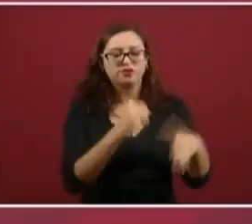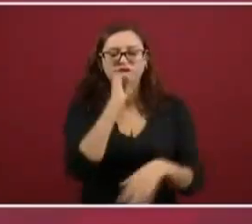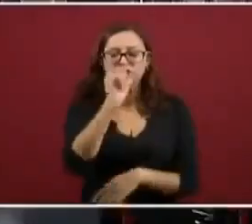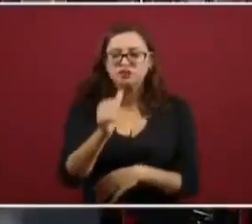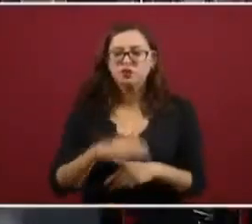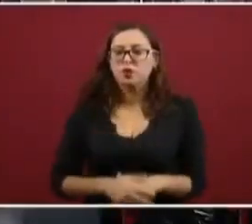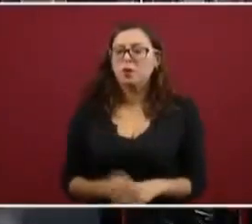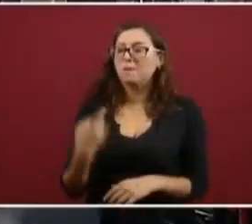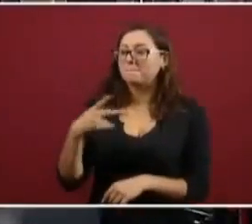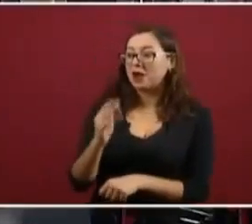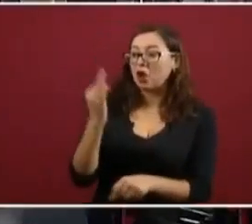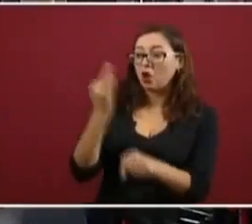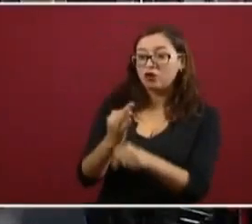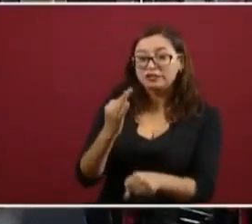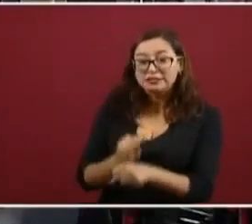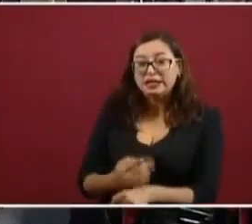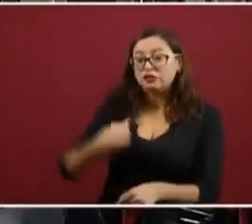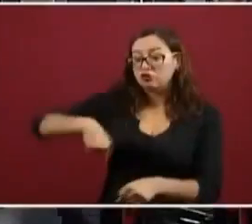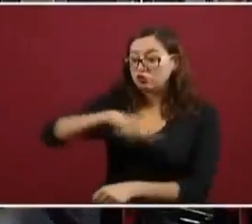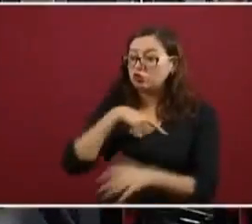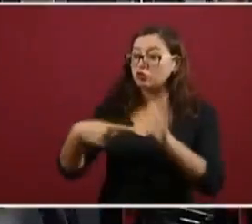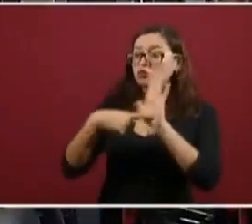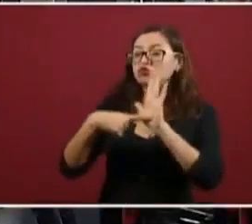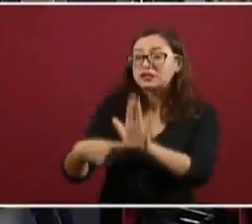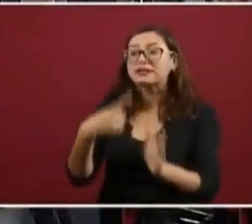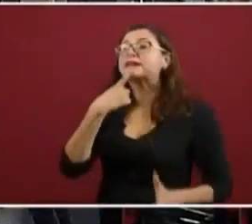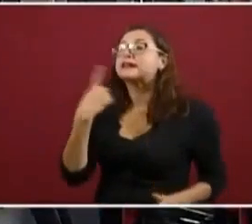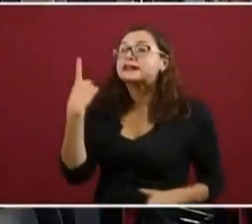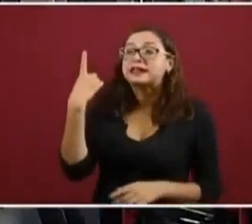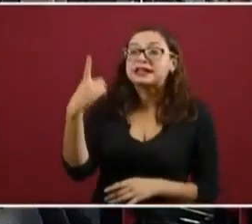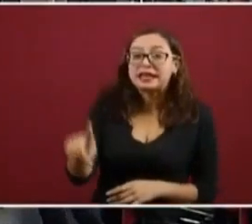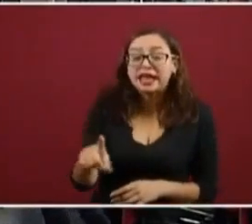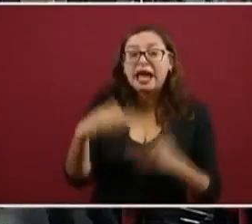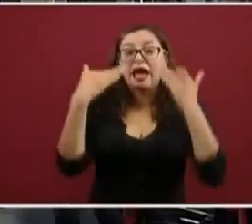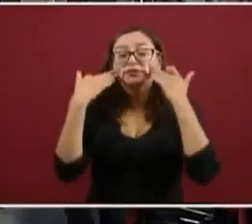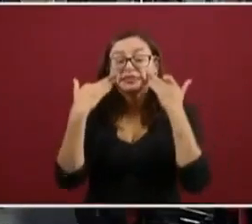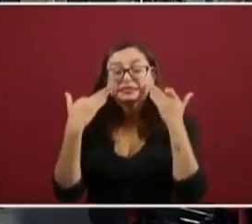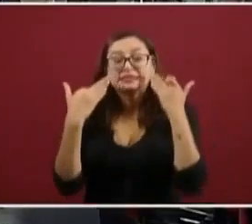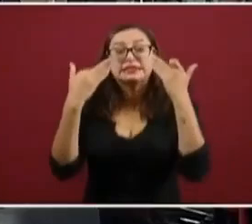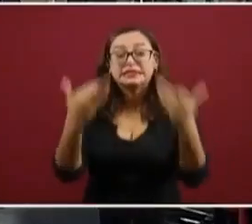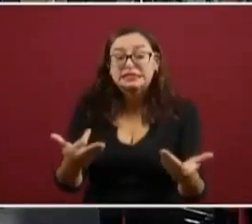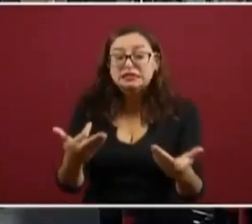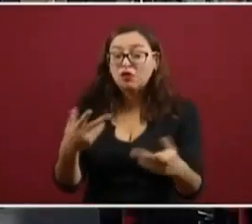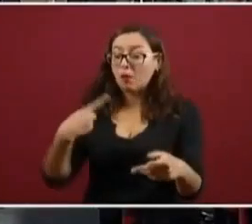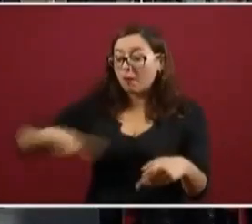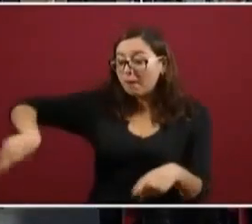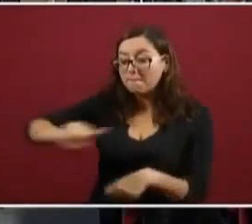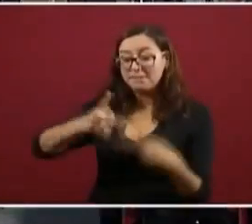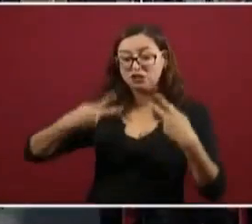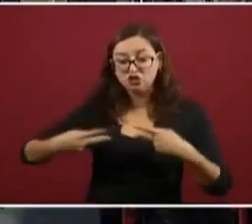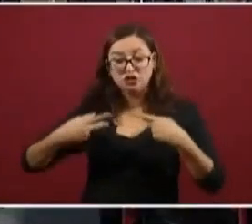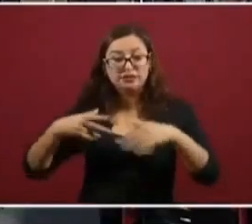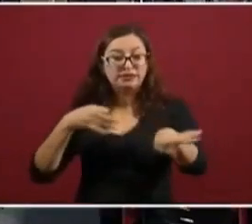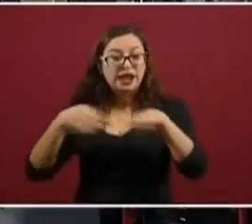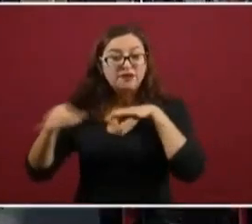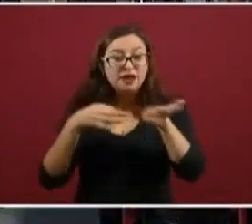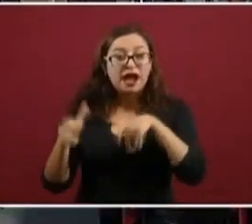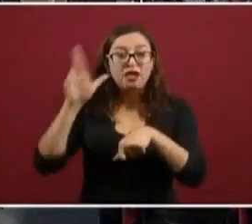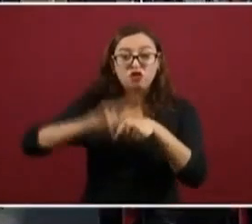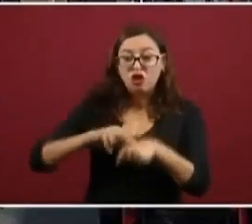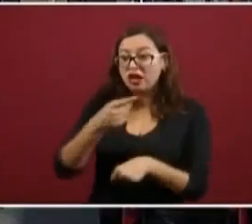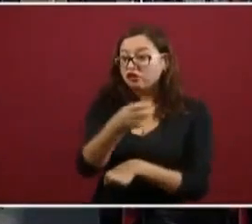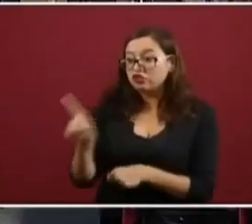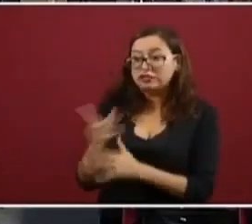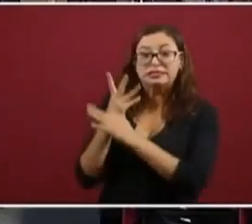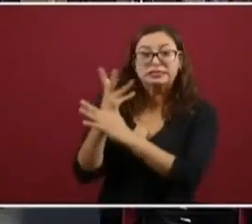están hablando porque nosotros por ejemplo tenemos algunos videos de testimonios de trabajadores que evidentemente están